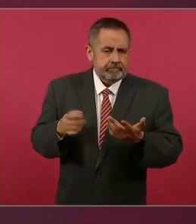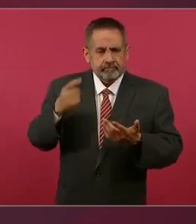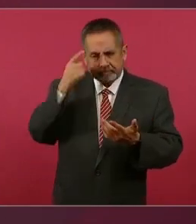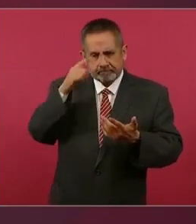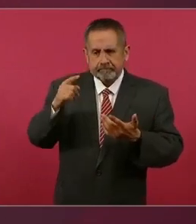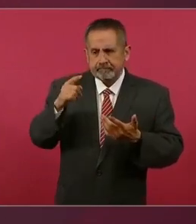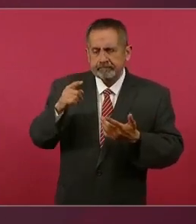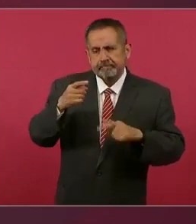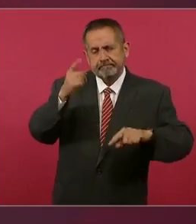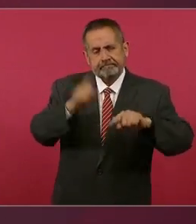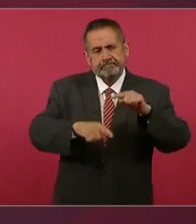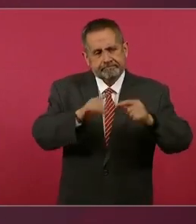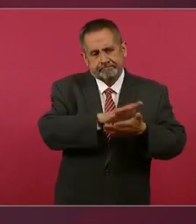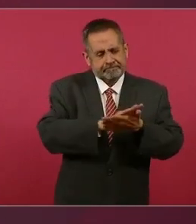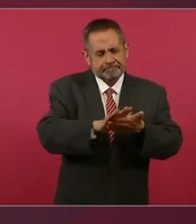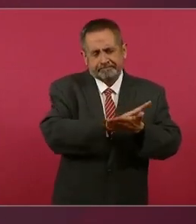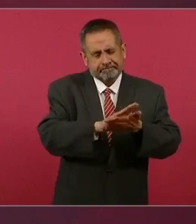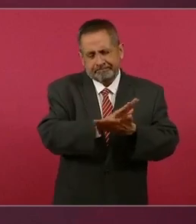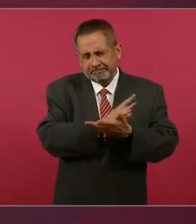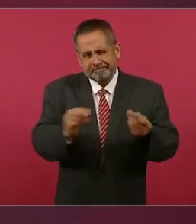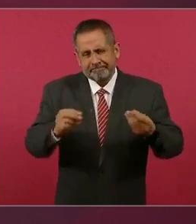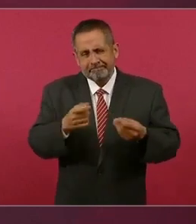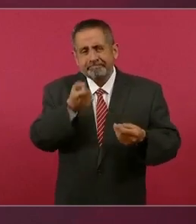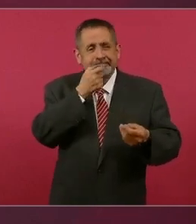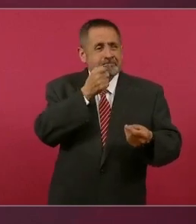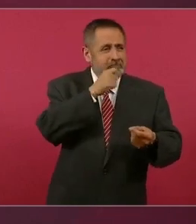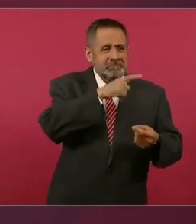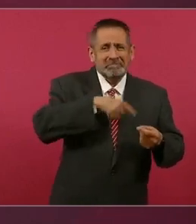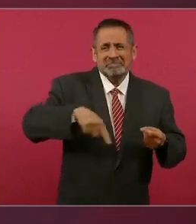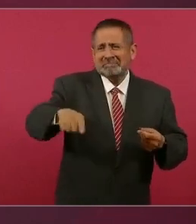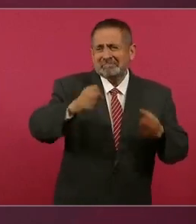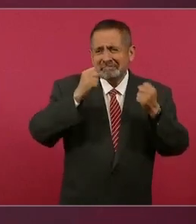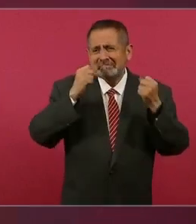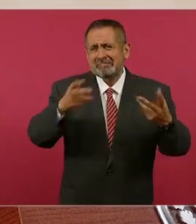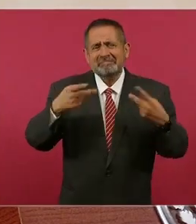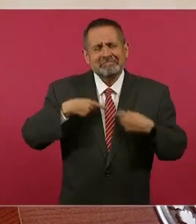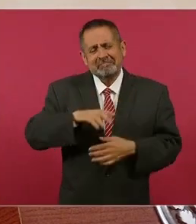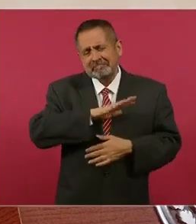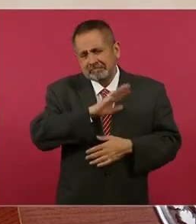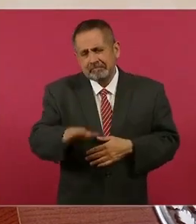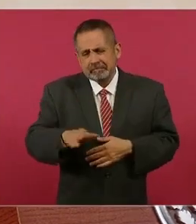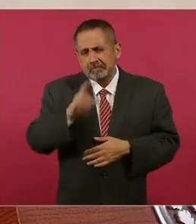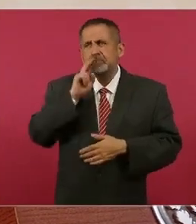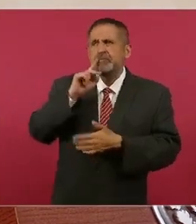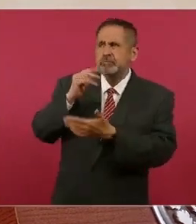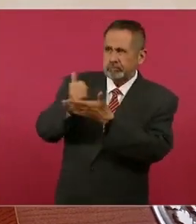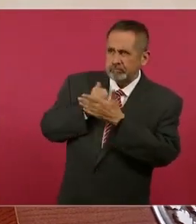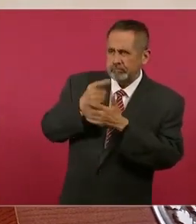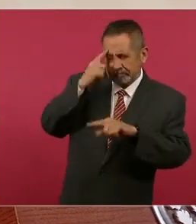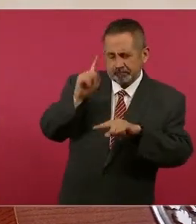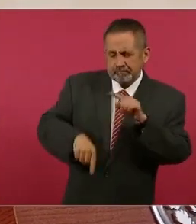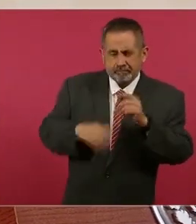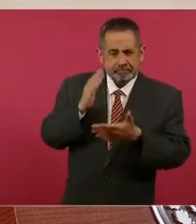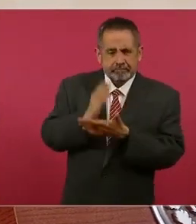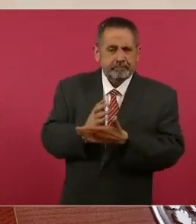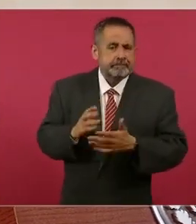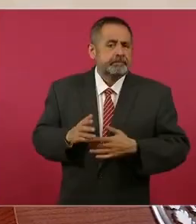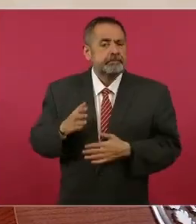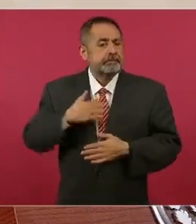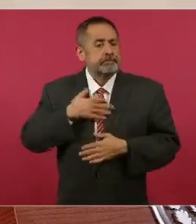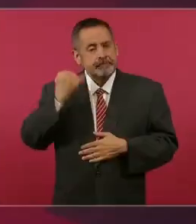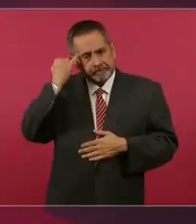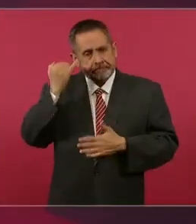para enfrentar esta pandemia que está afectando a seres humanos. Entonces, ¿qué planteamos